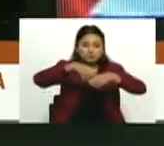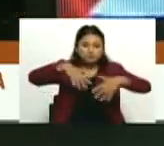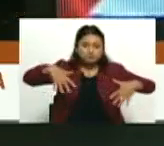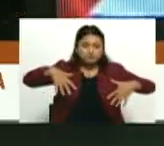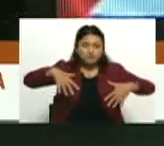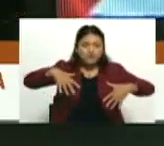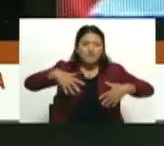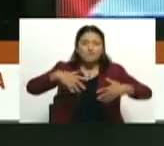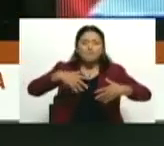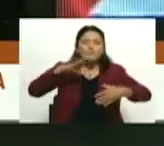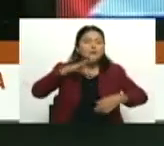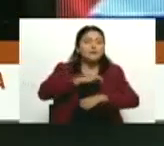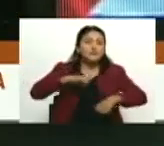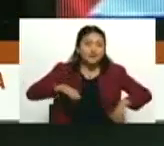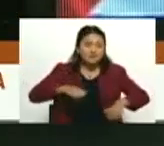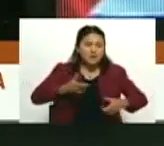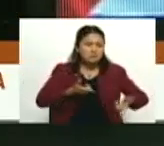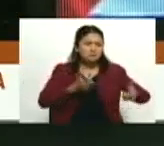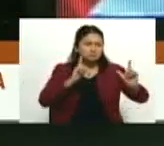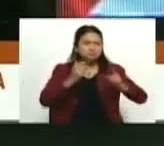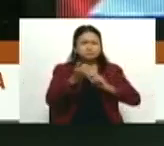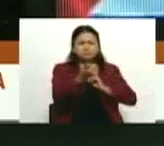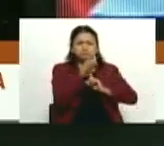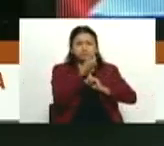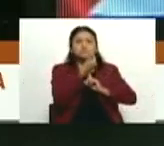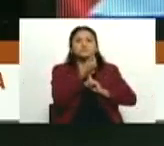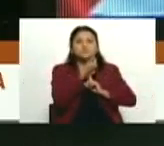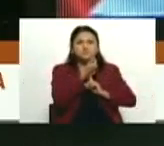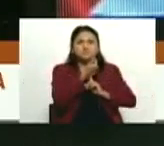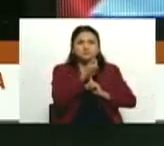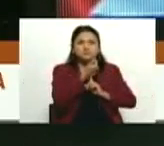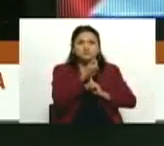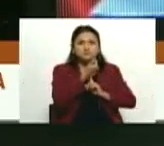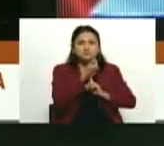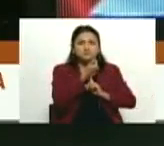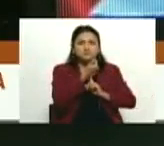asesinar. Nosotros no somos demócratas porque eso no ocurrió.